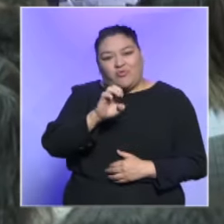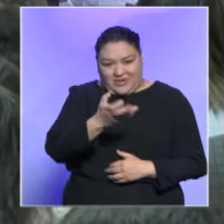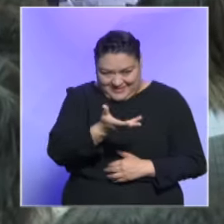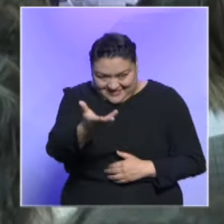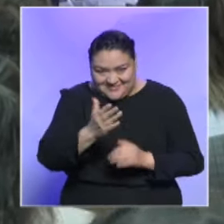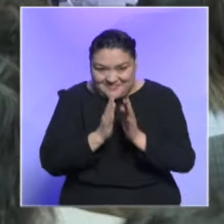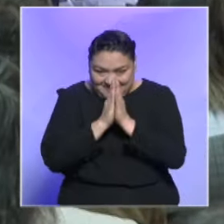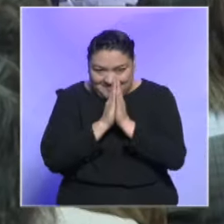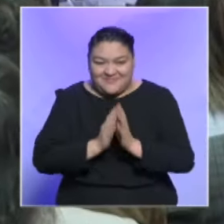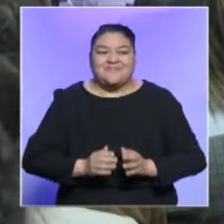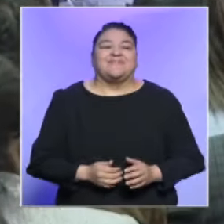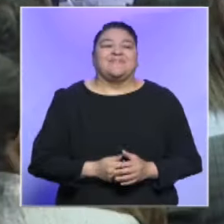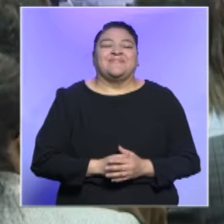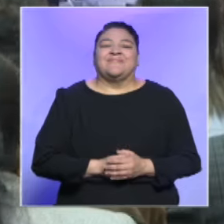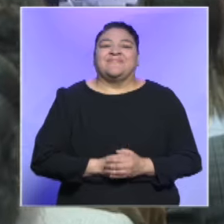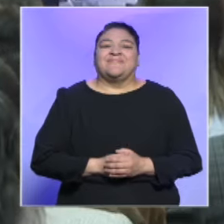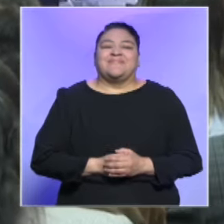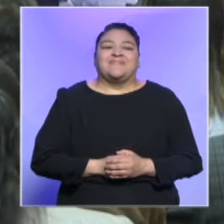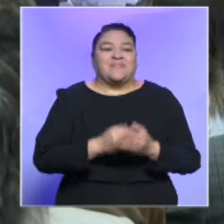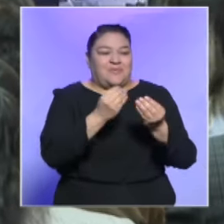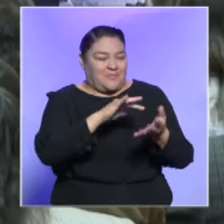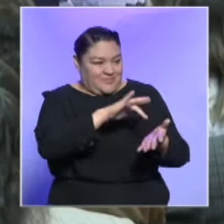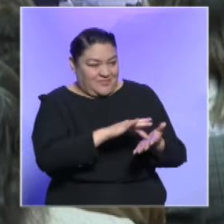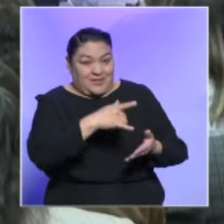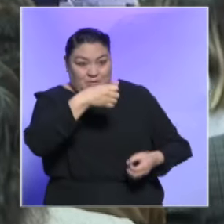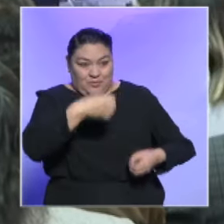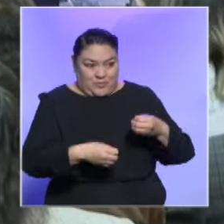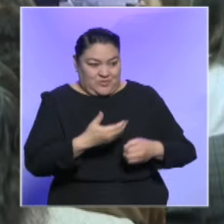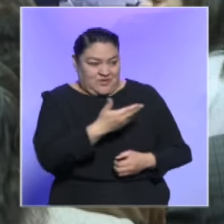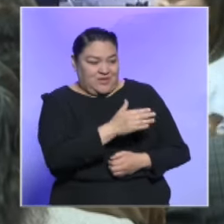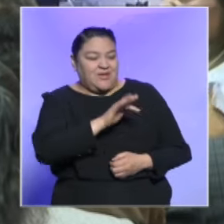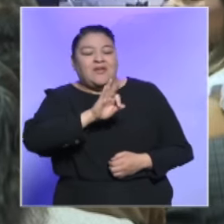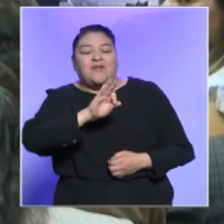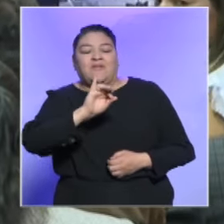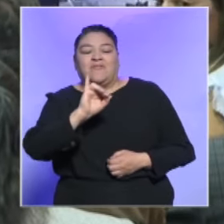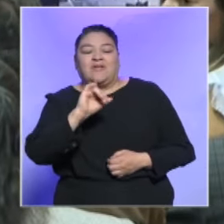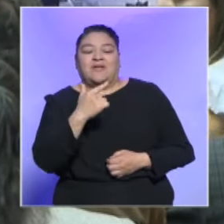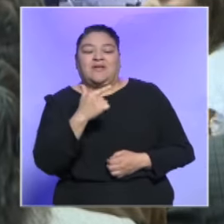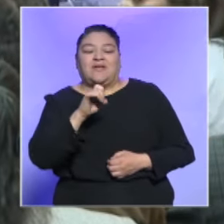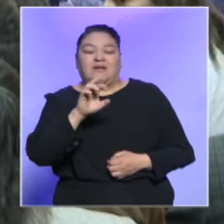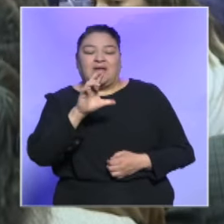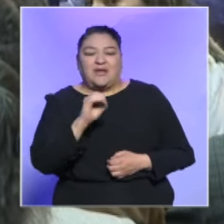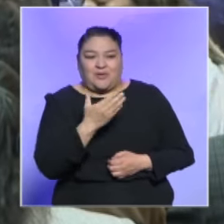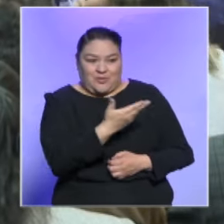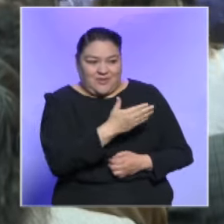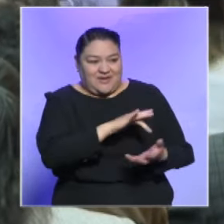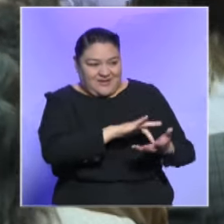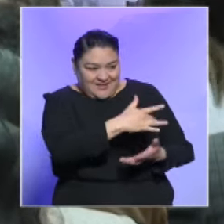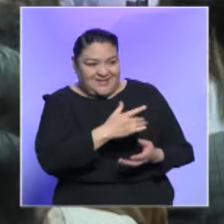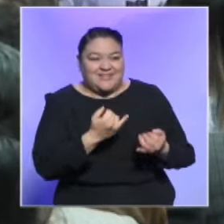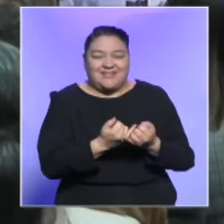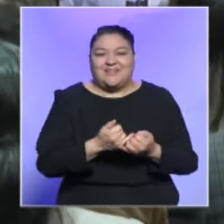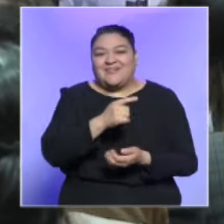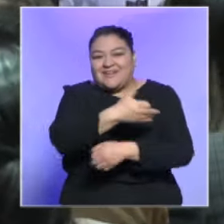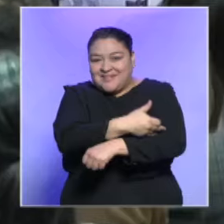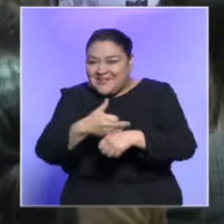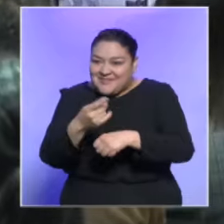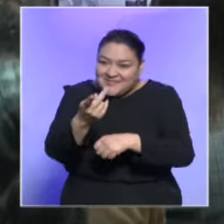por favor. Muchas gracias al magistrado Enrique Figueroa Ávila. Saludo también con mucho afecto a su